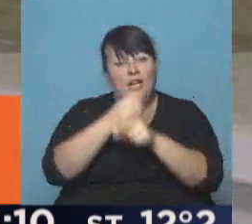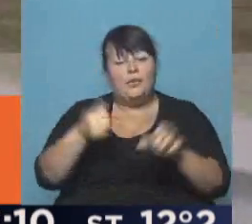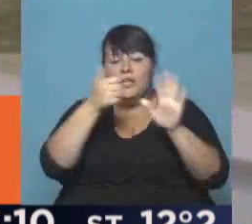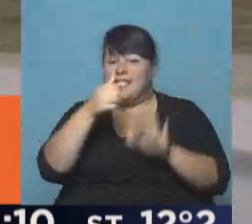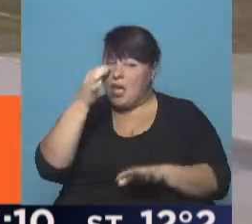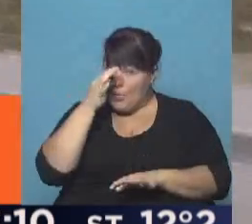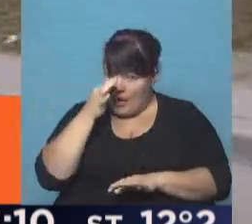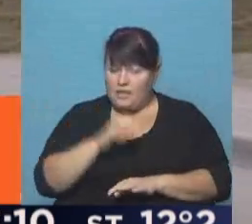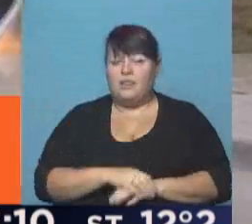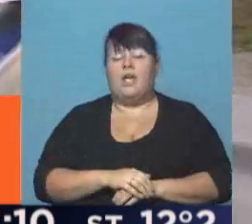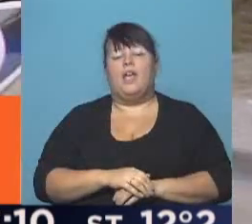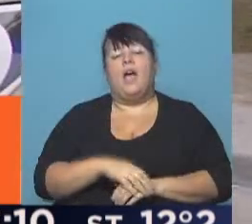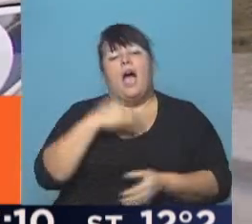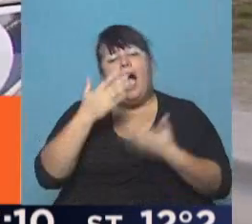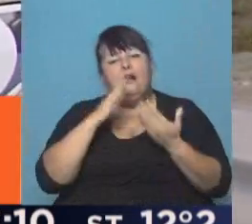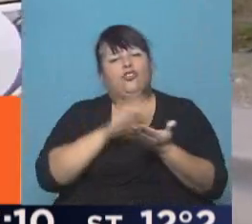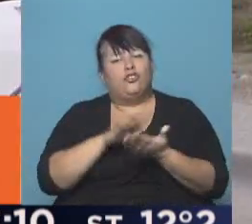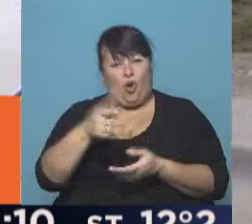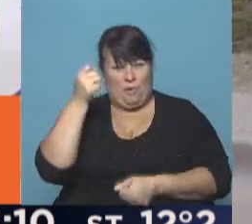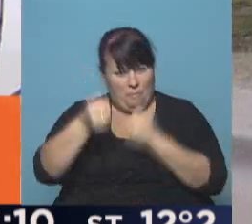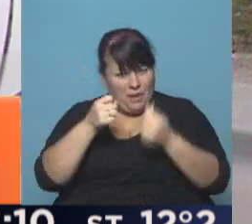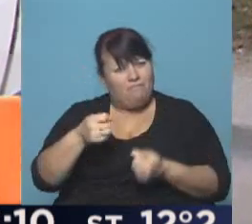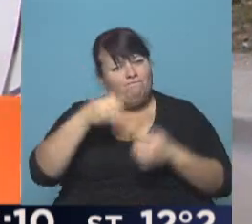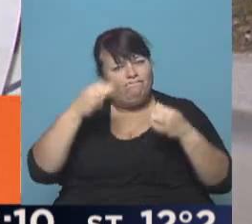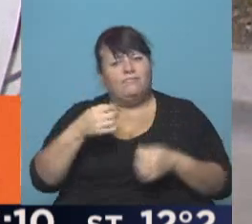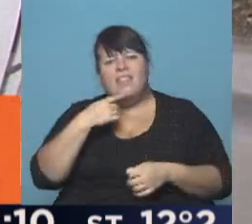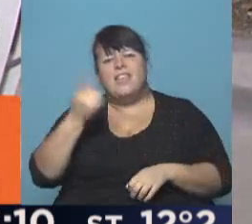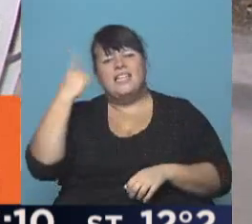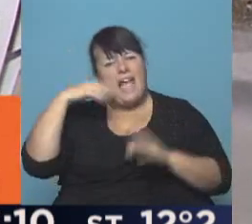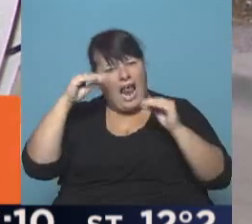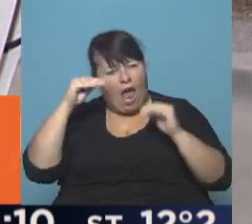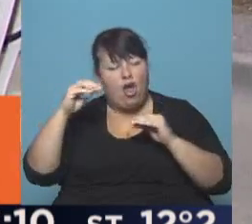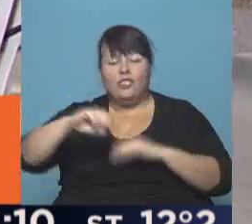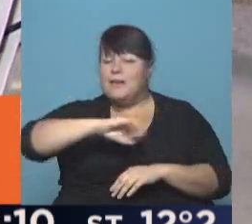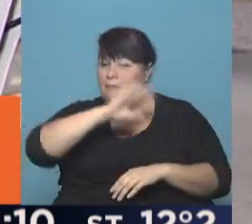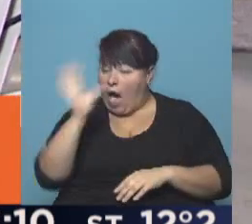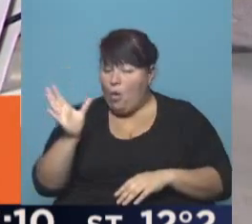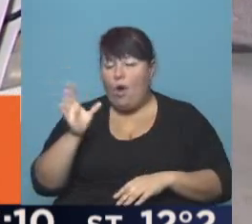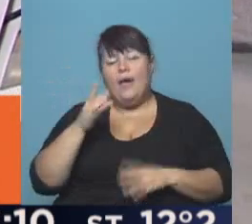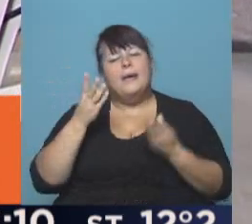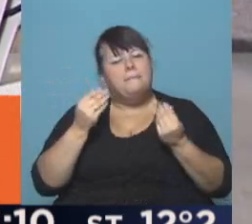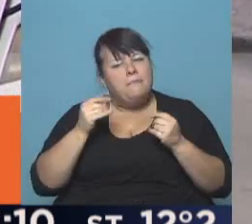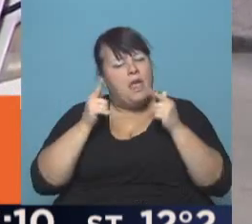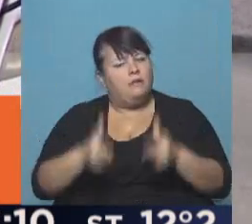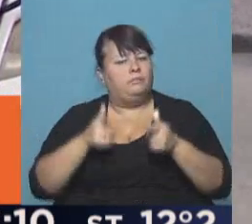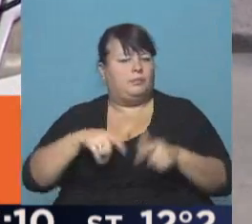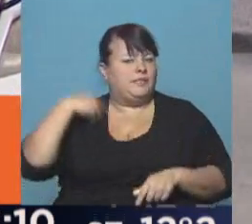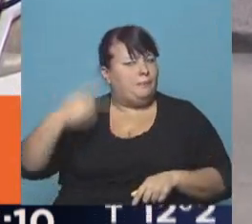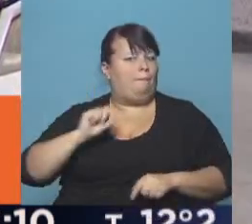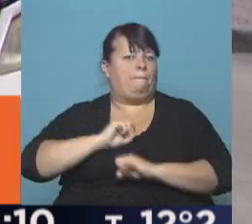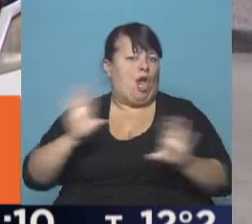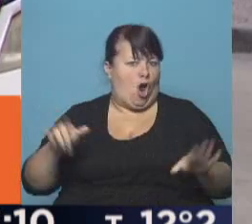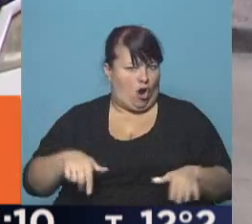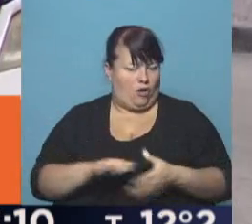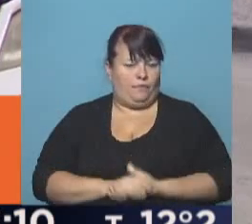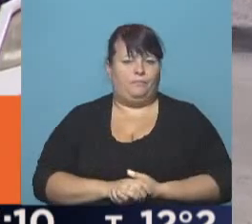620 se refieren al hecho ocurrido y aseguran que en horas de la noche y la madrugada el temor a ser asaltados es mayor